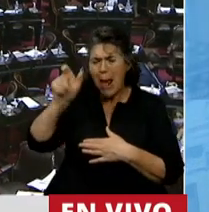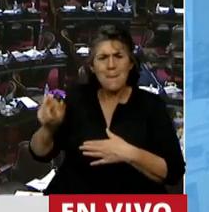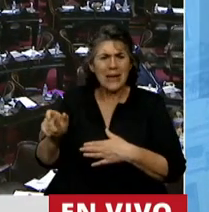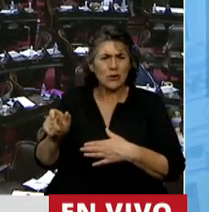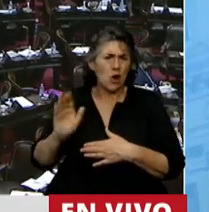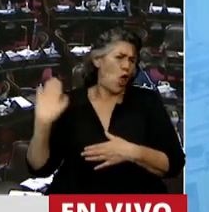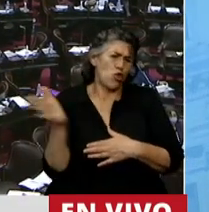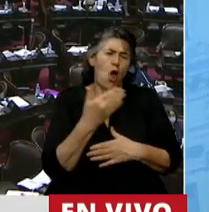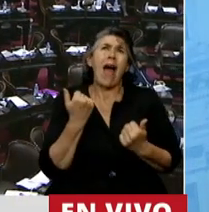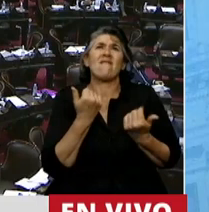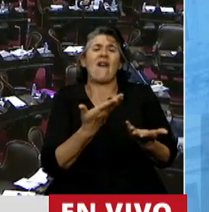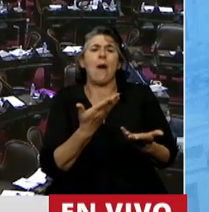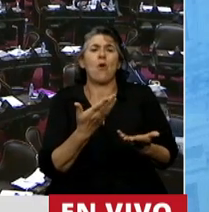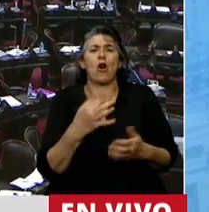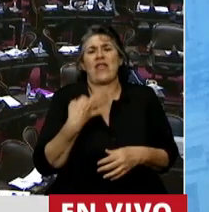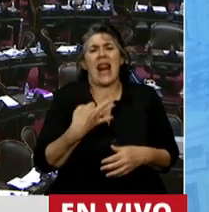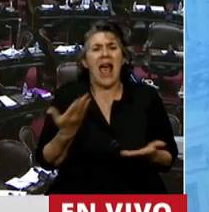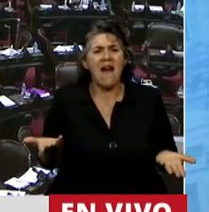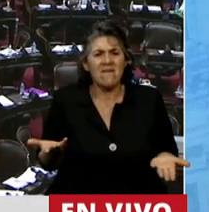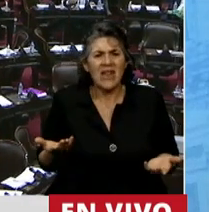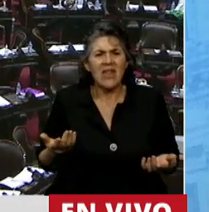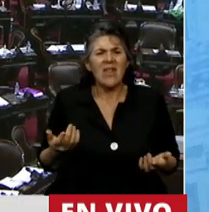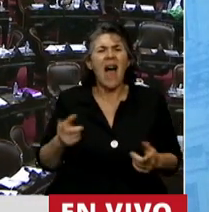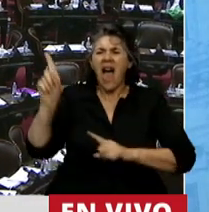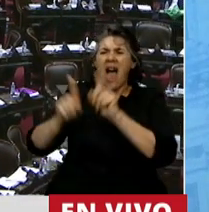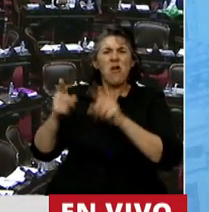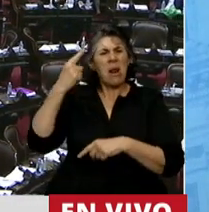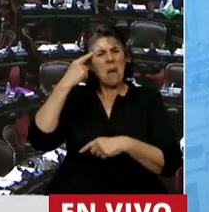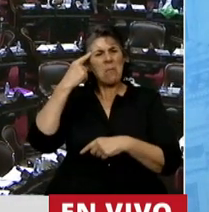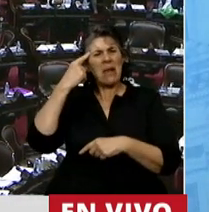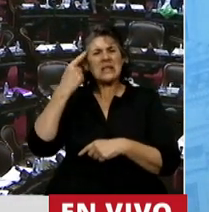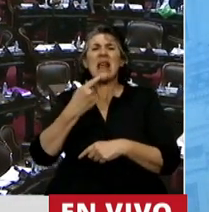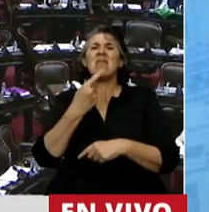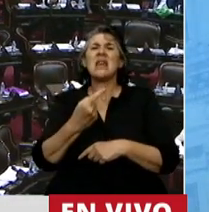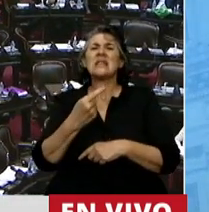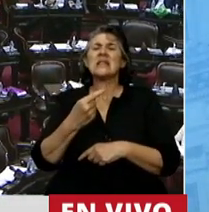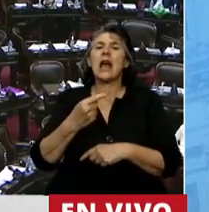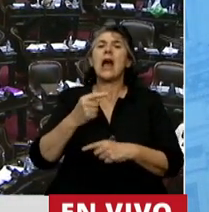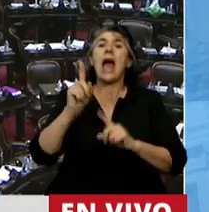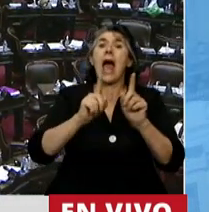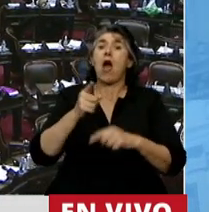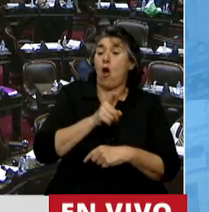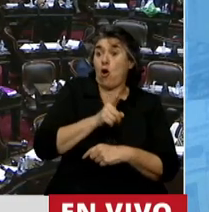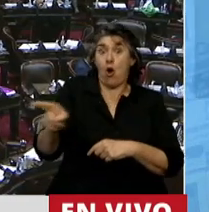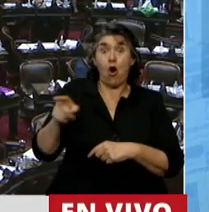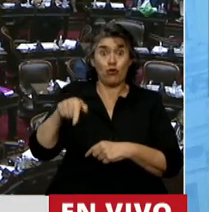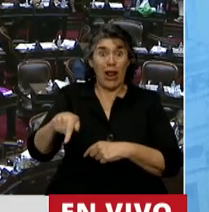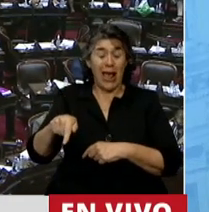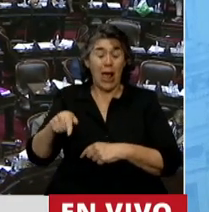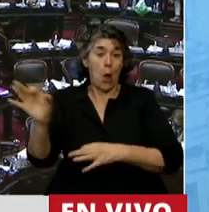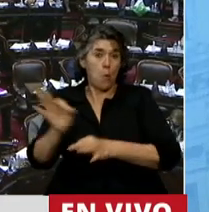agresión y un golpe muy bajo que el argumento de quienes están en contra de este proyecto